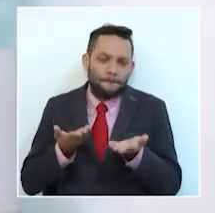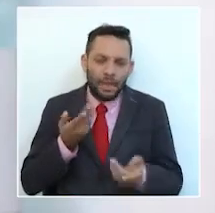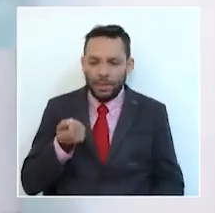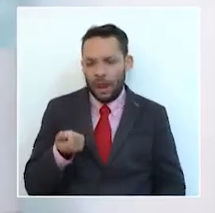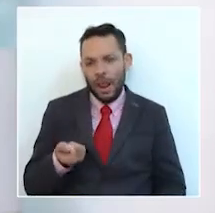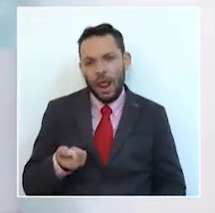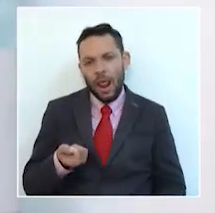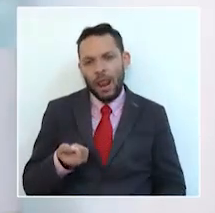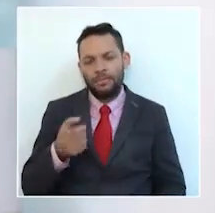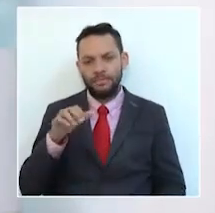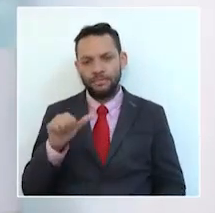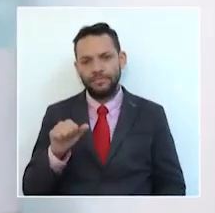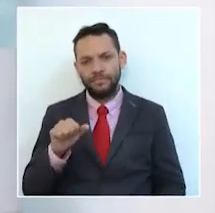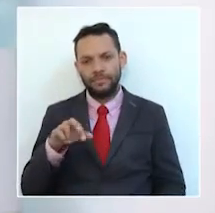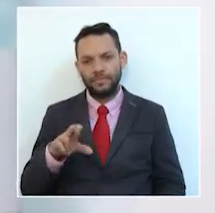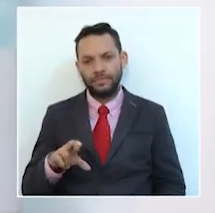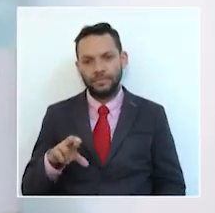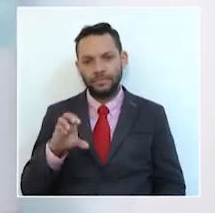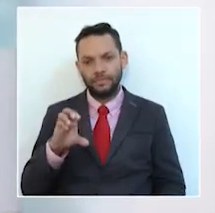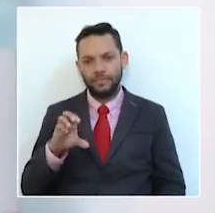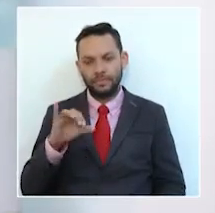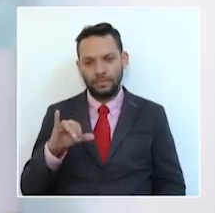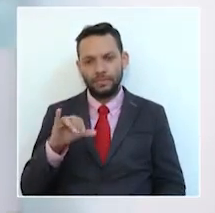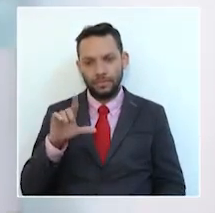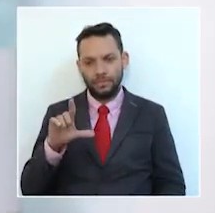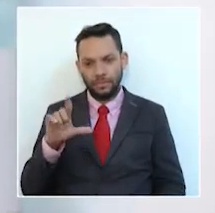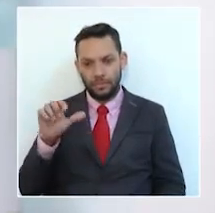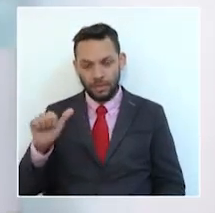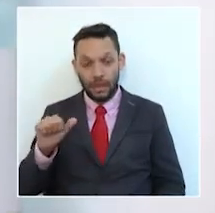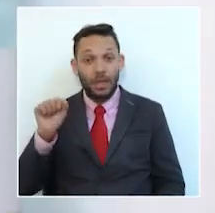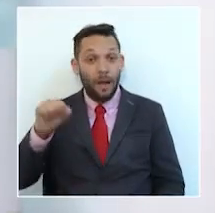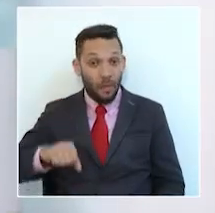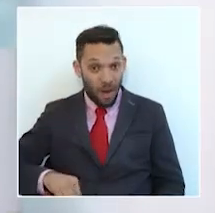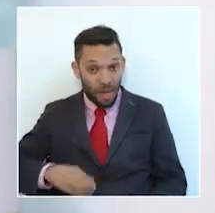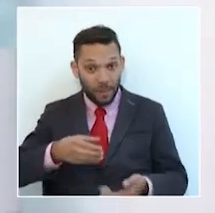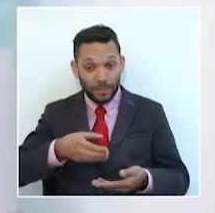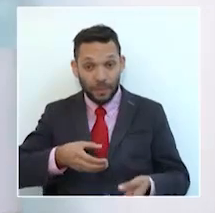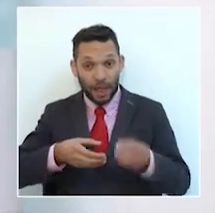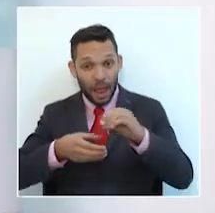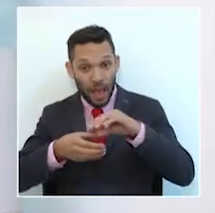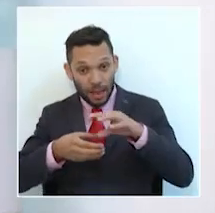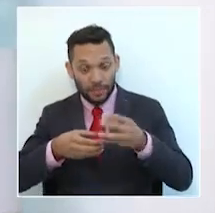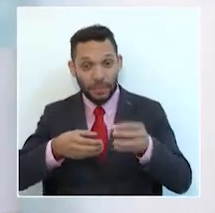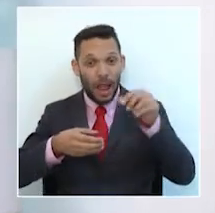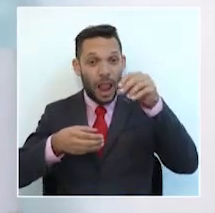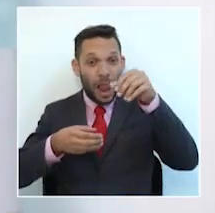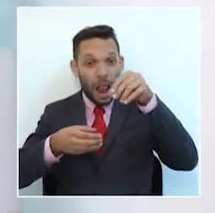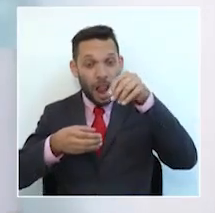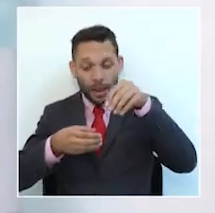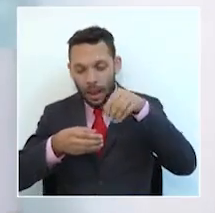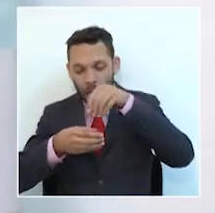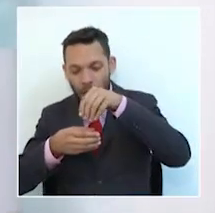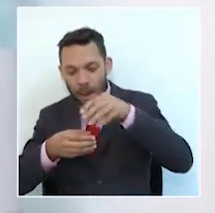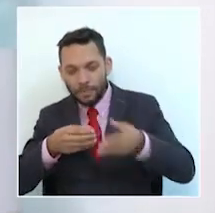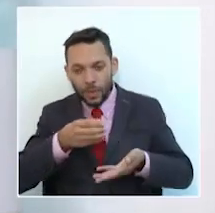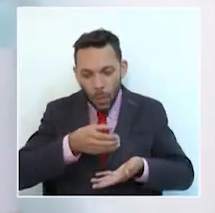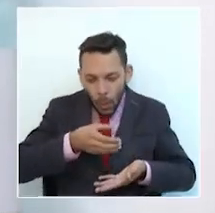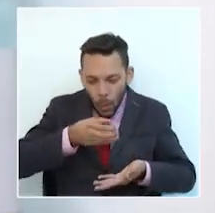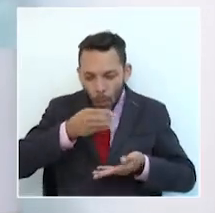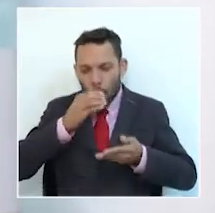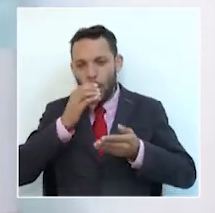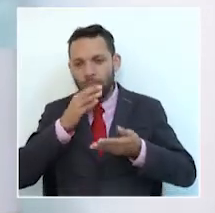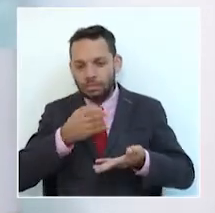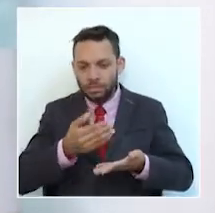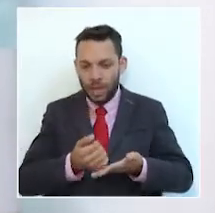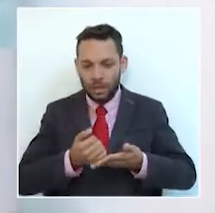grano en el tanto en el estómago como en el intestino va a producir beneficios que se conocen desde hace